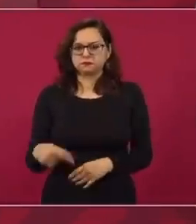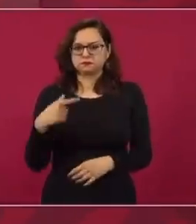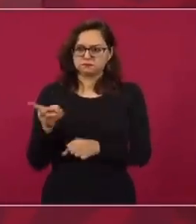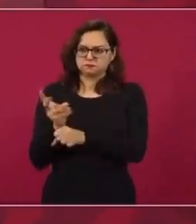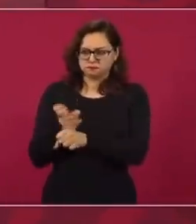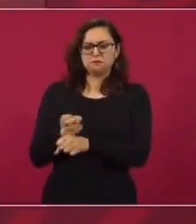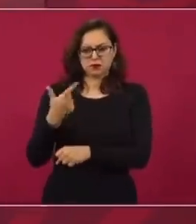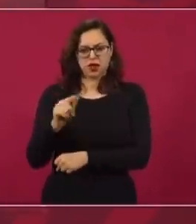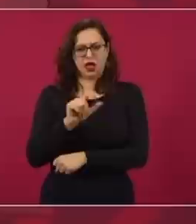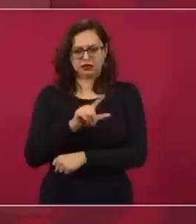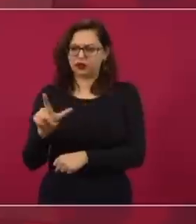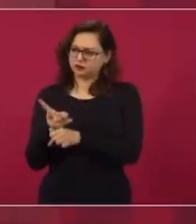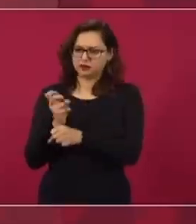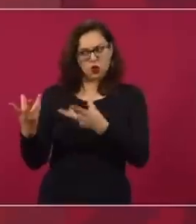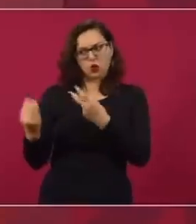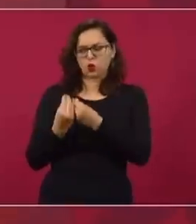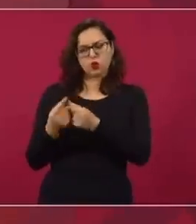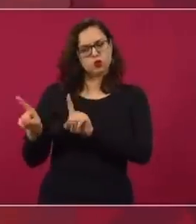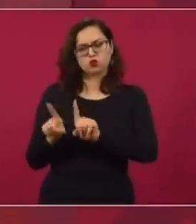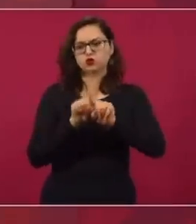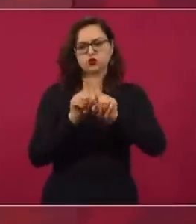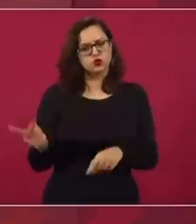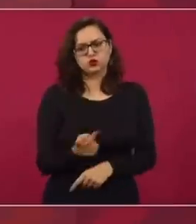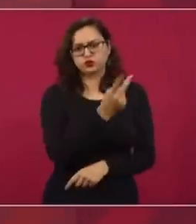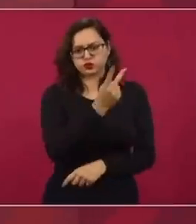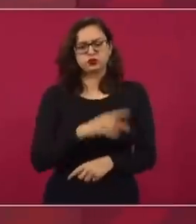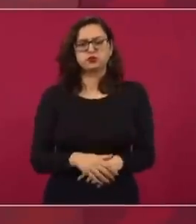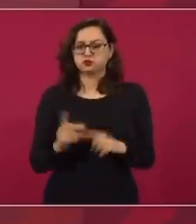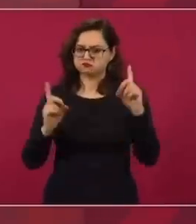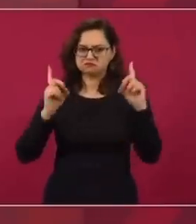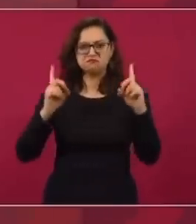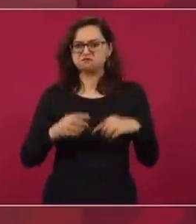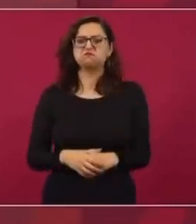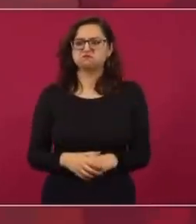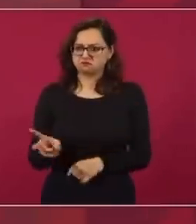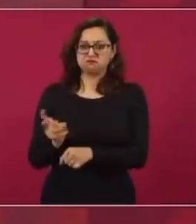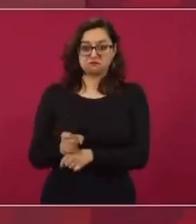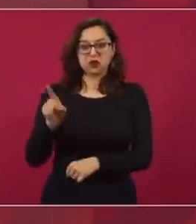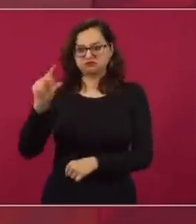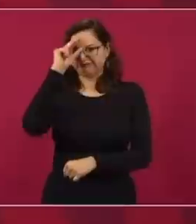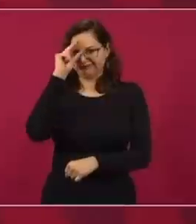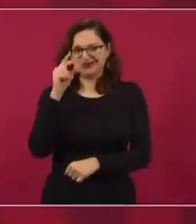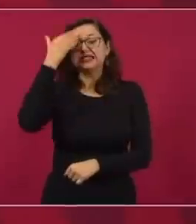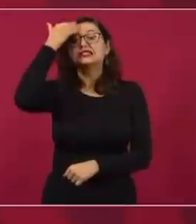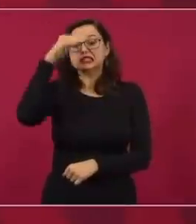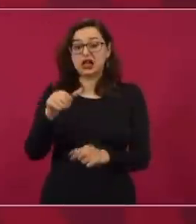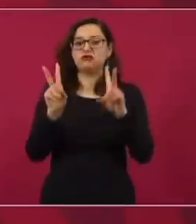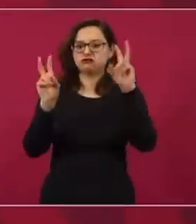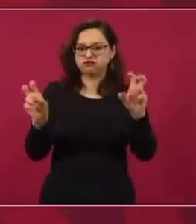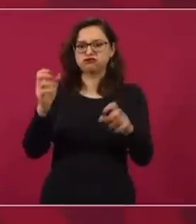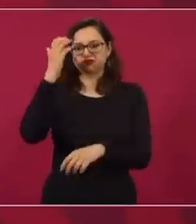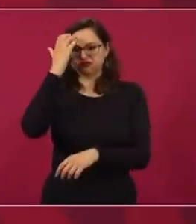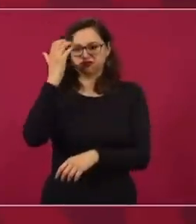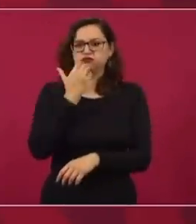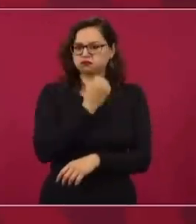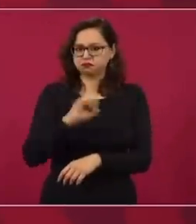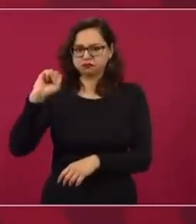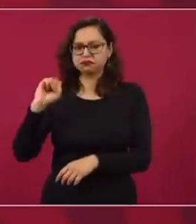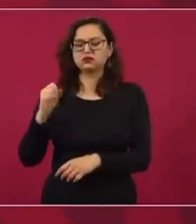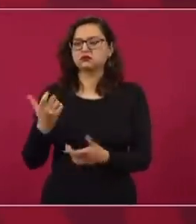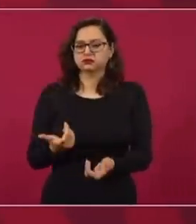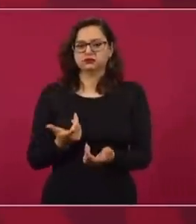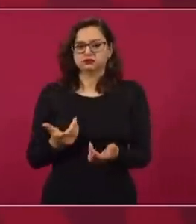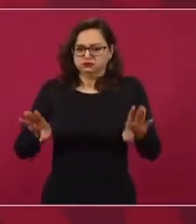en invitar a Hugo López-Gatell. Es una autoridad y es una gente decente,